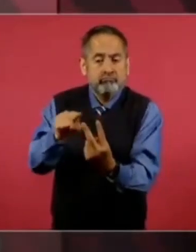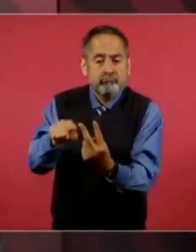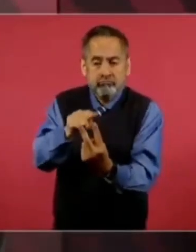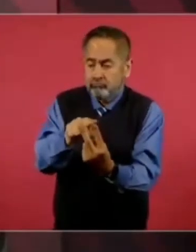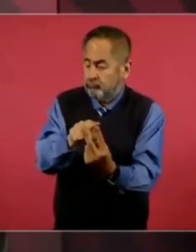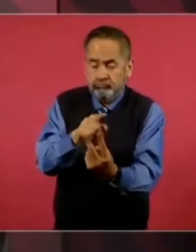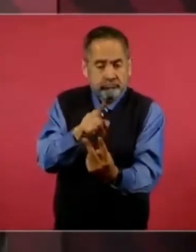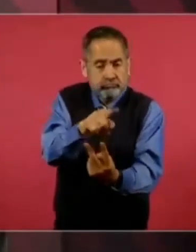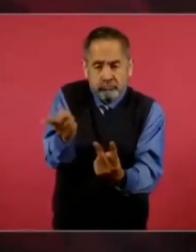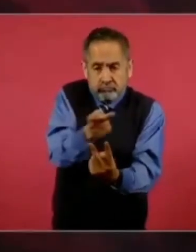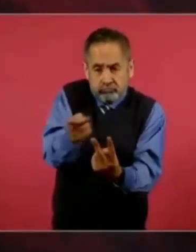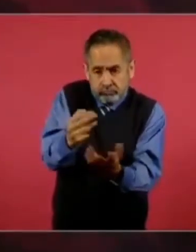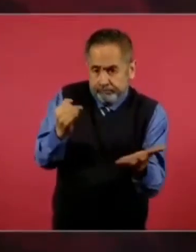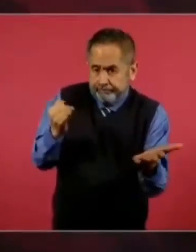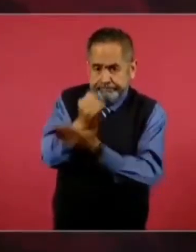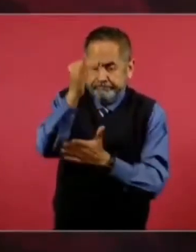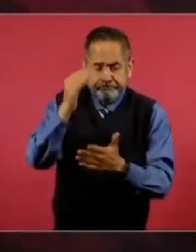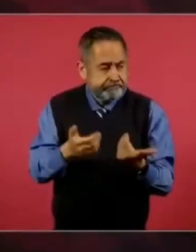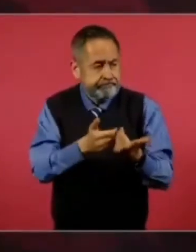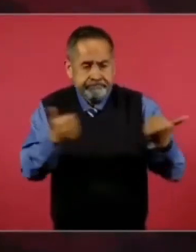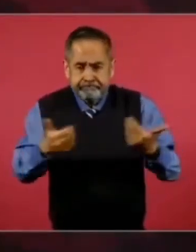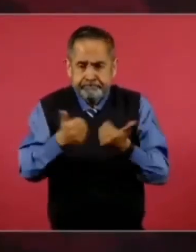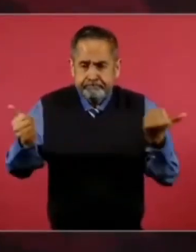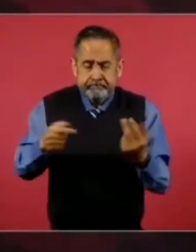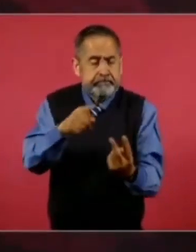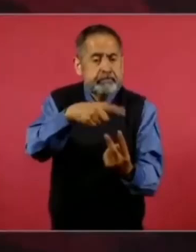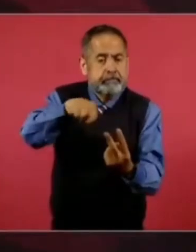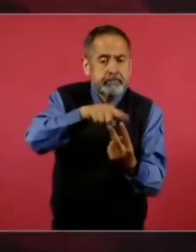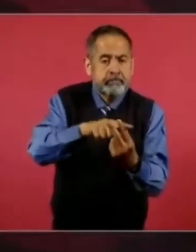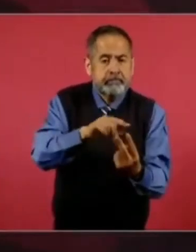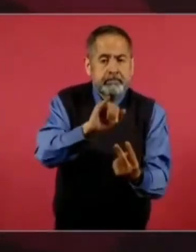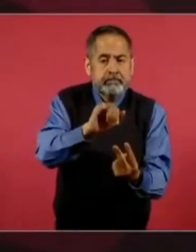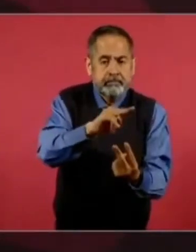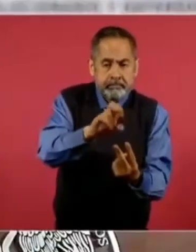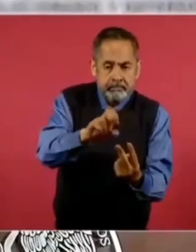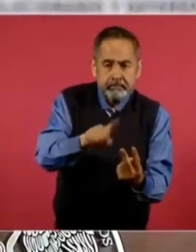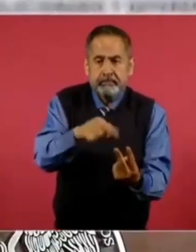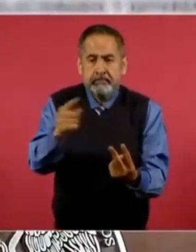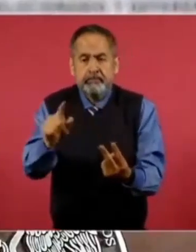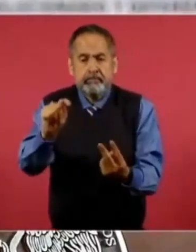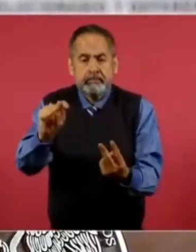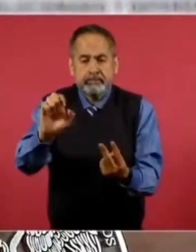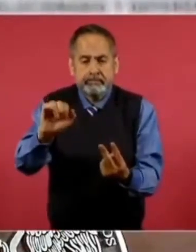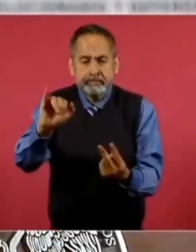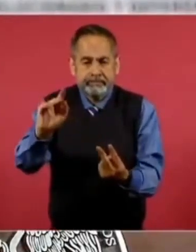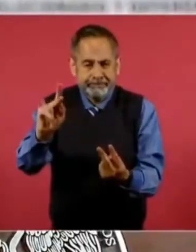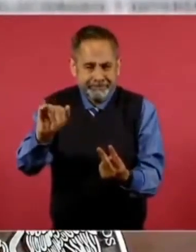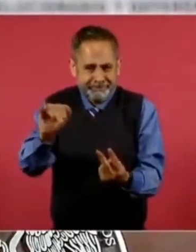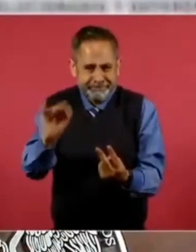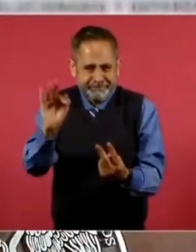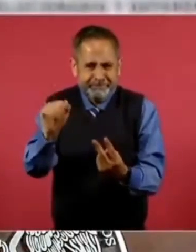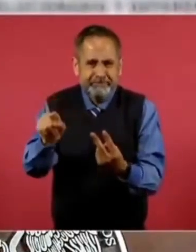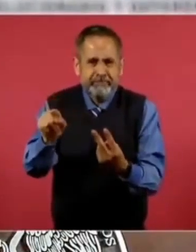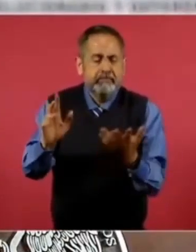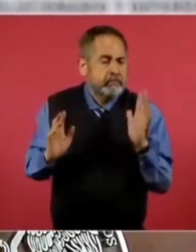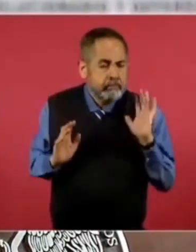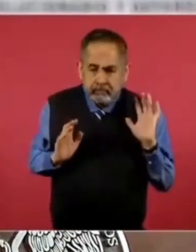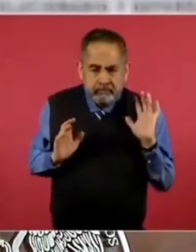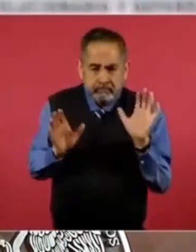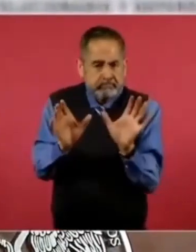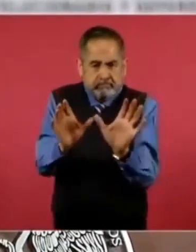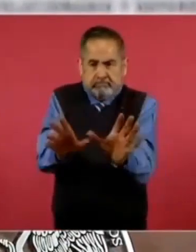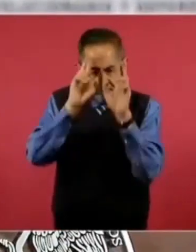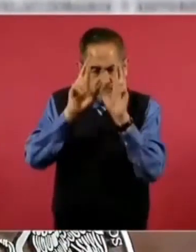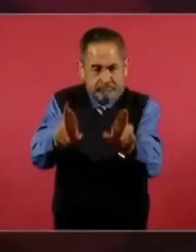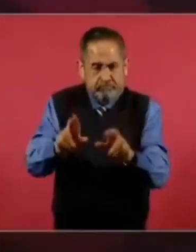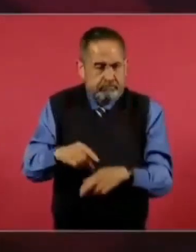órganos electorales, tanto del Consejo como del Tribunal. ¿Qué esto, que es